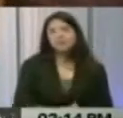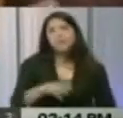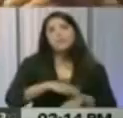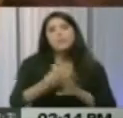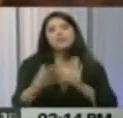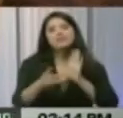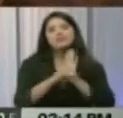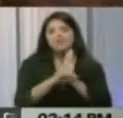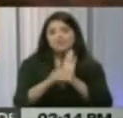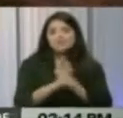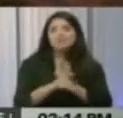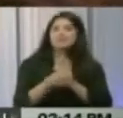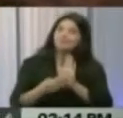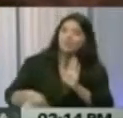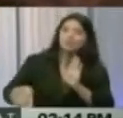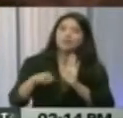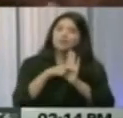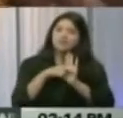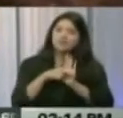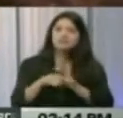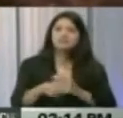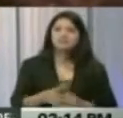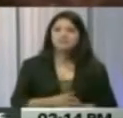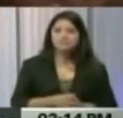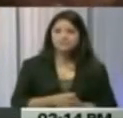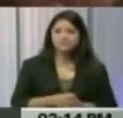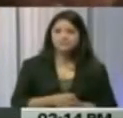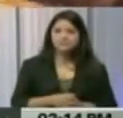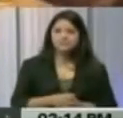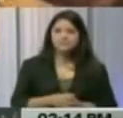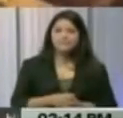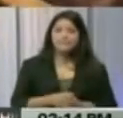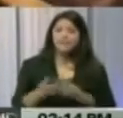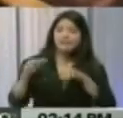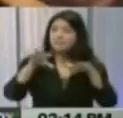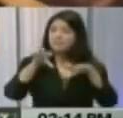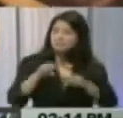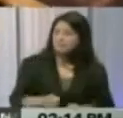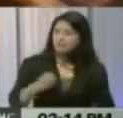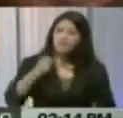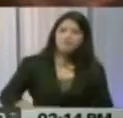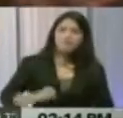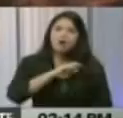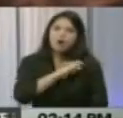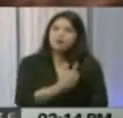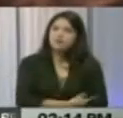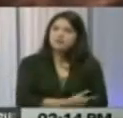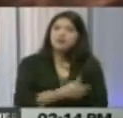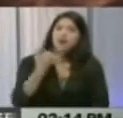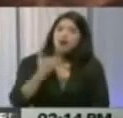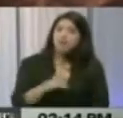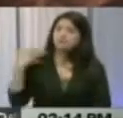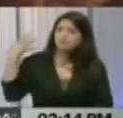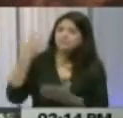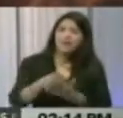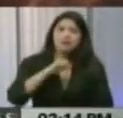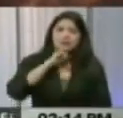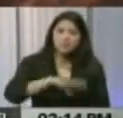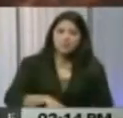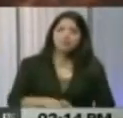reafirmación, el empeño del Pentágono, de la Casa Blanca, del imperio más poderoso y devastador que ha existido en la historia del